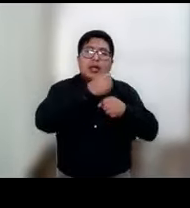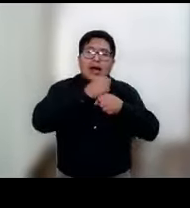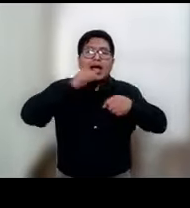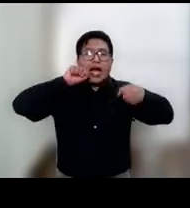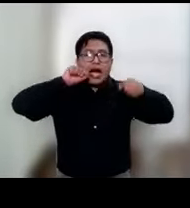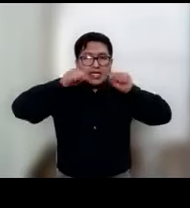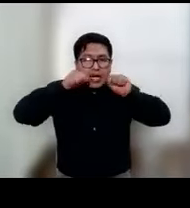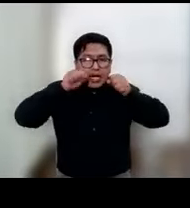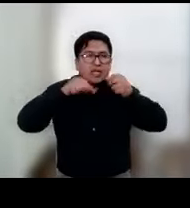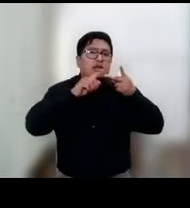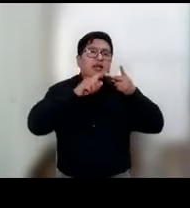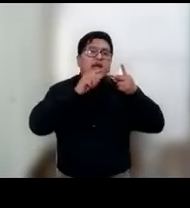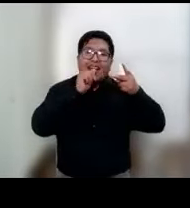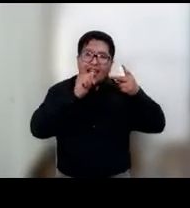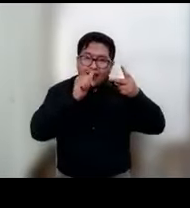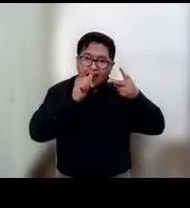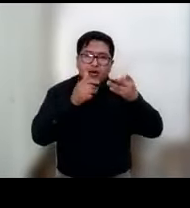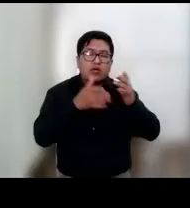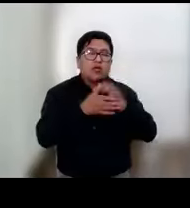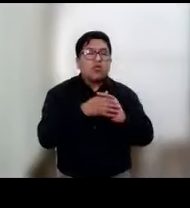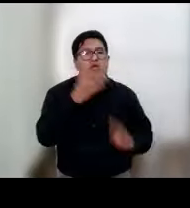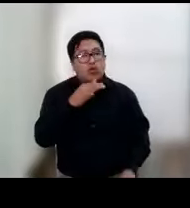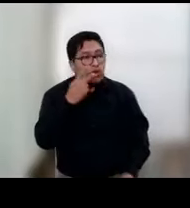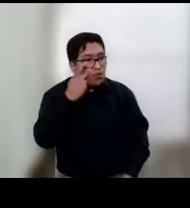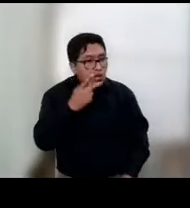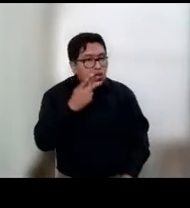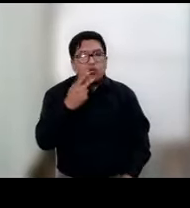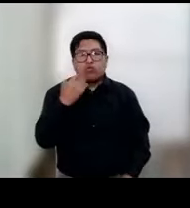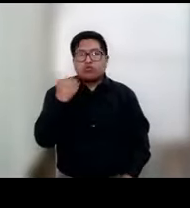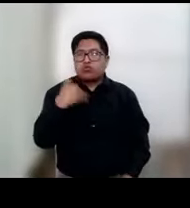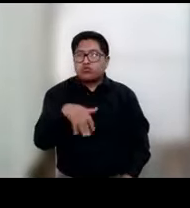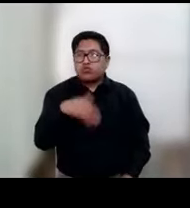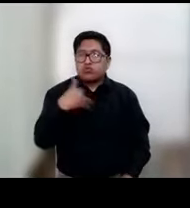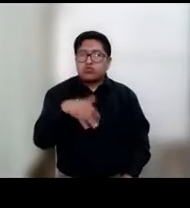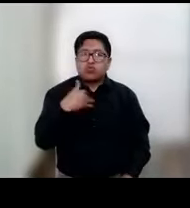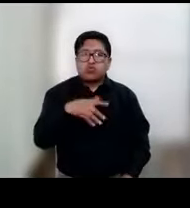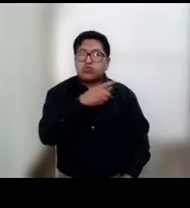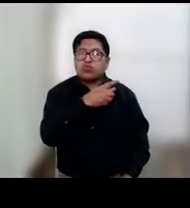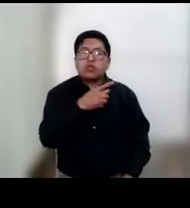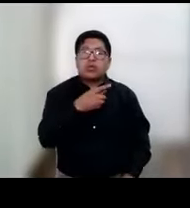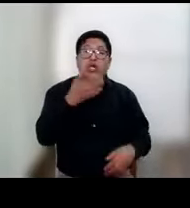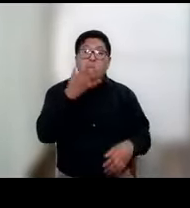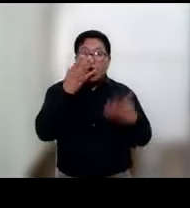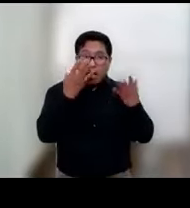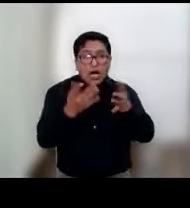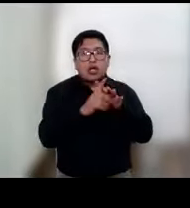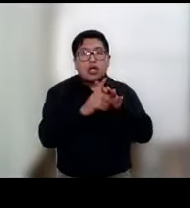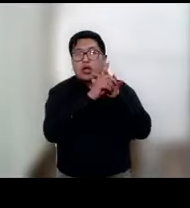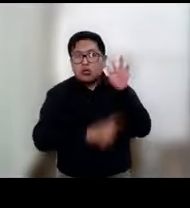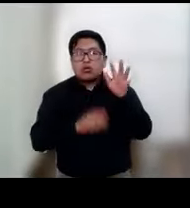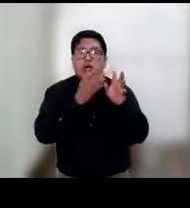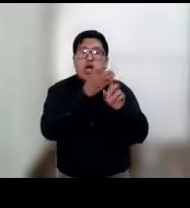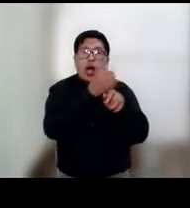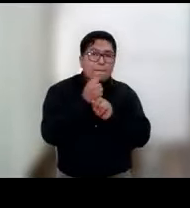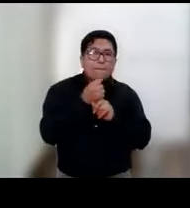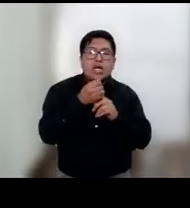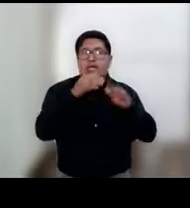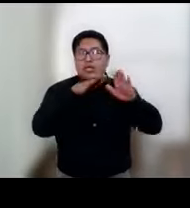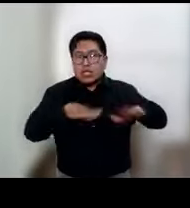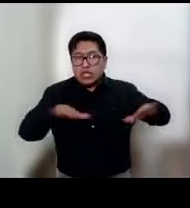almendras sino ver la explotación a nivel trata y tráfico de personas de niñas niños para